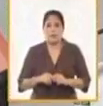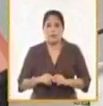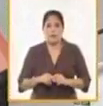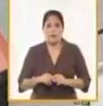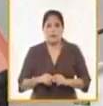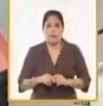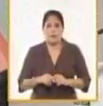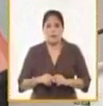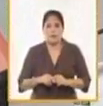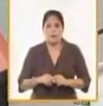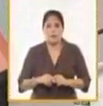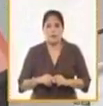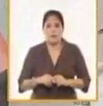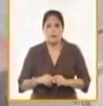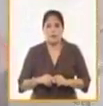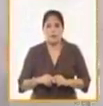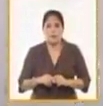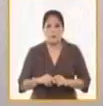favor, quédense junto a nosotros.